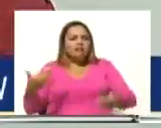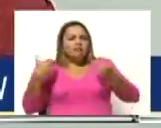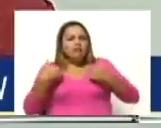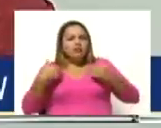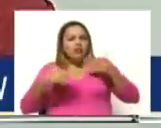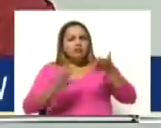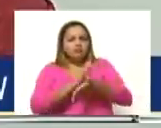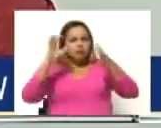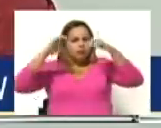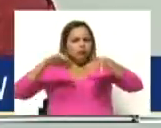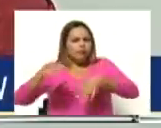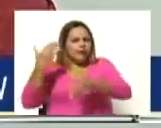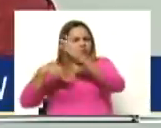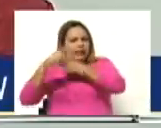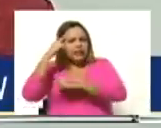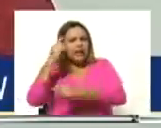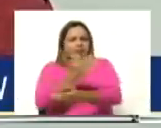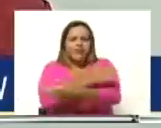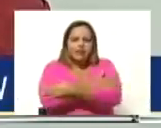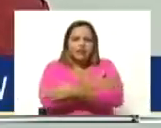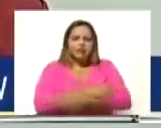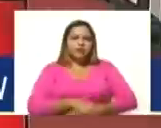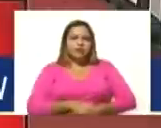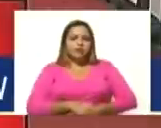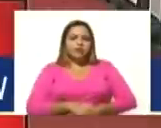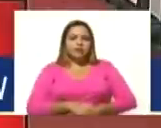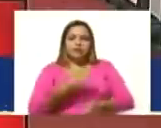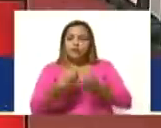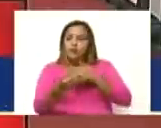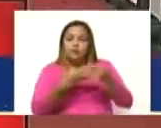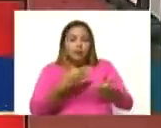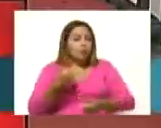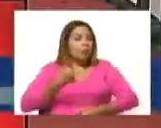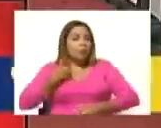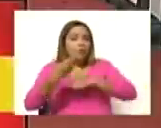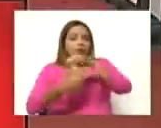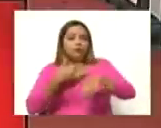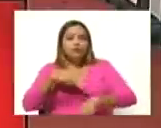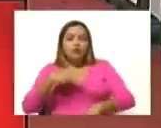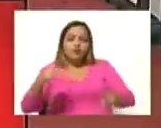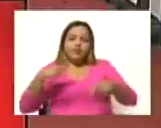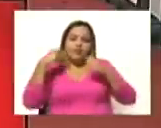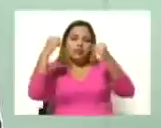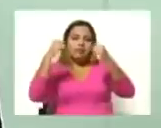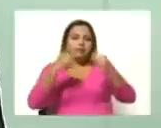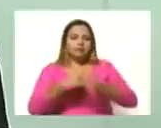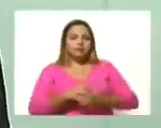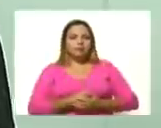estos días. Un gran abrazo. Pase lo que pase, nosotros venceremos.